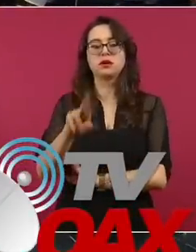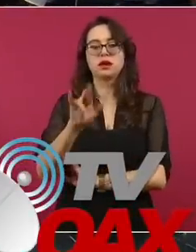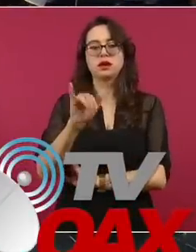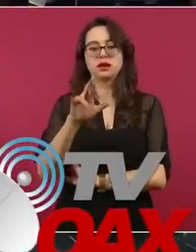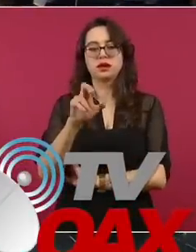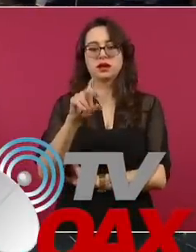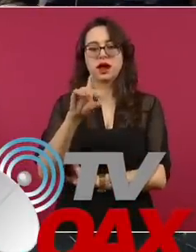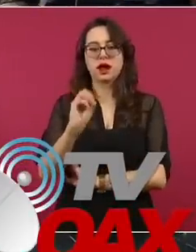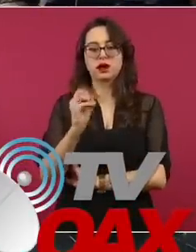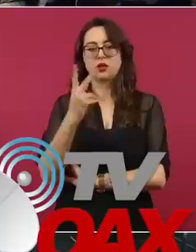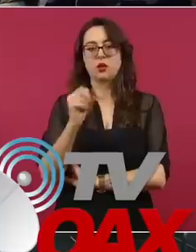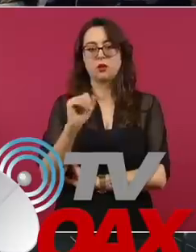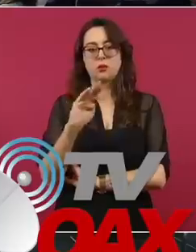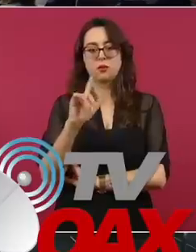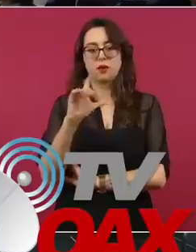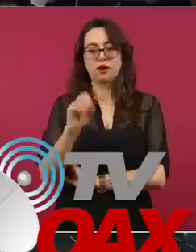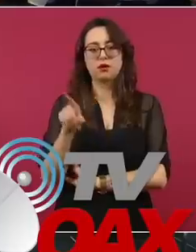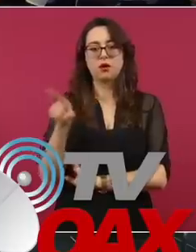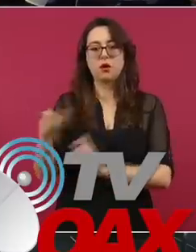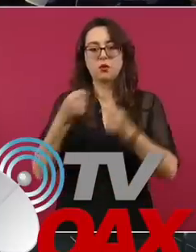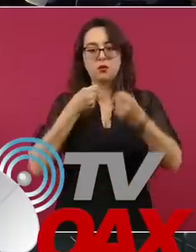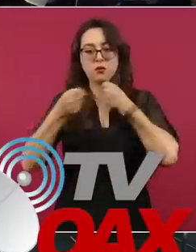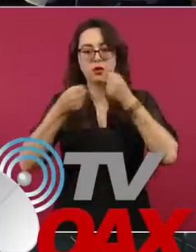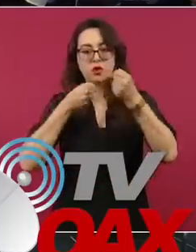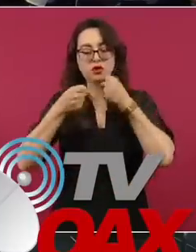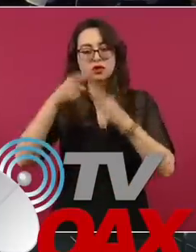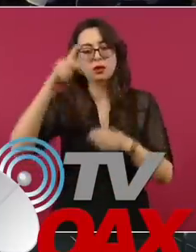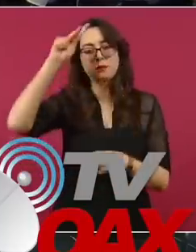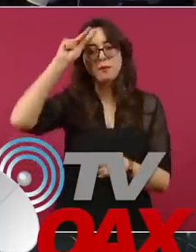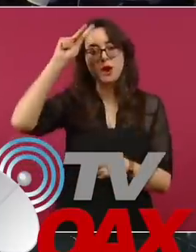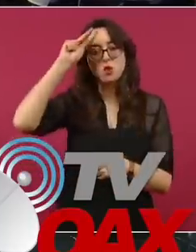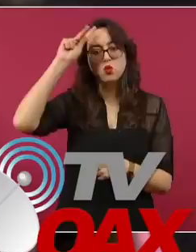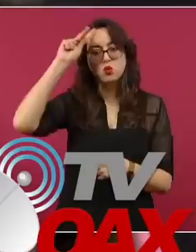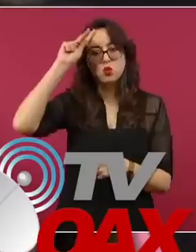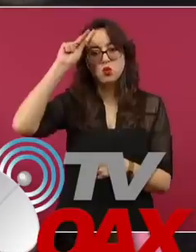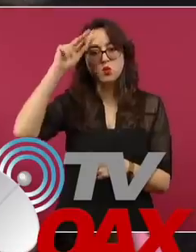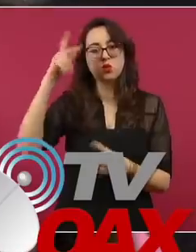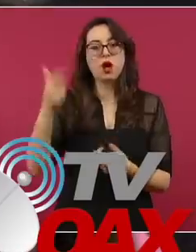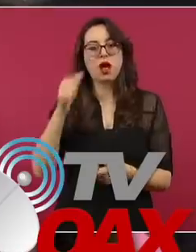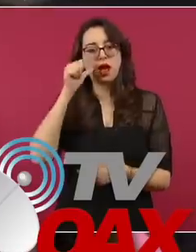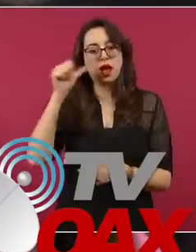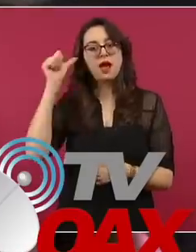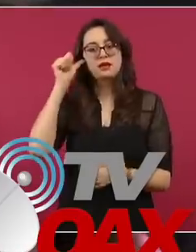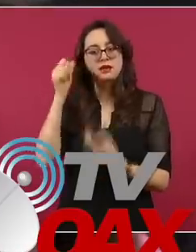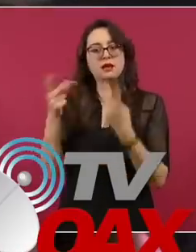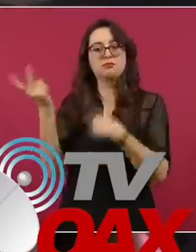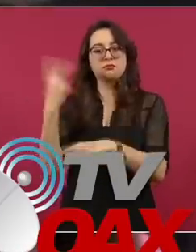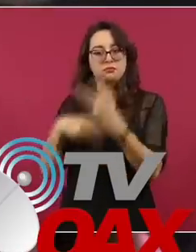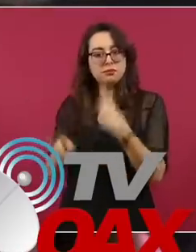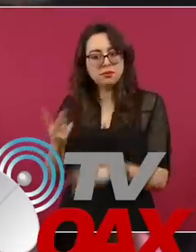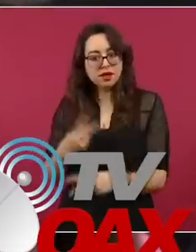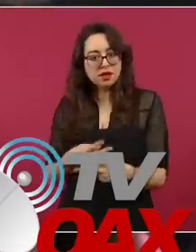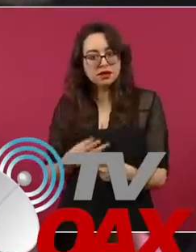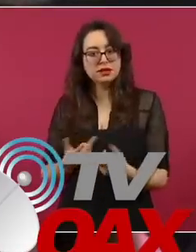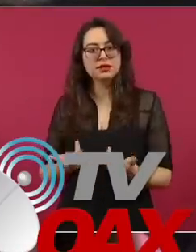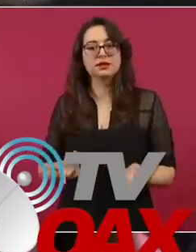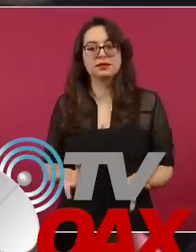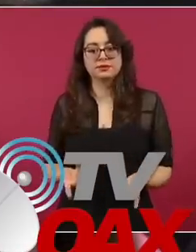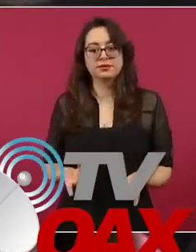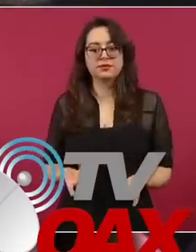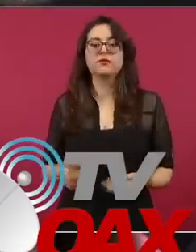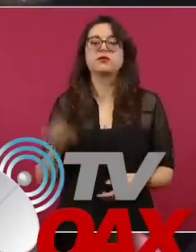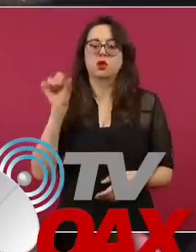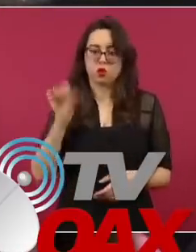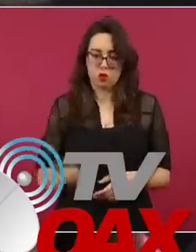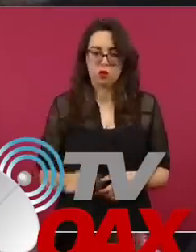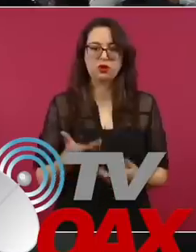Belmont. Él es periodista del Perú. Entonces, vino ayer y le vamos a